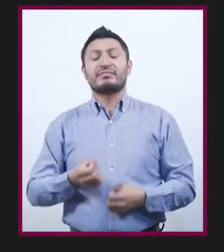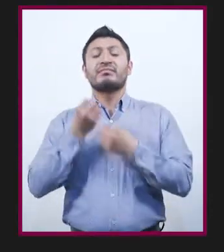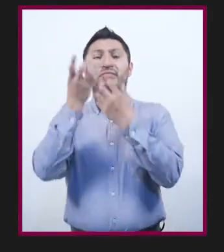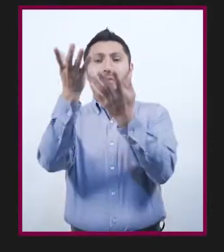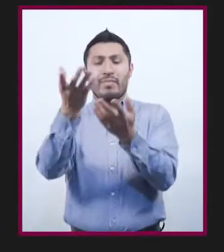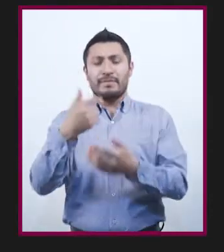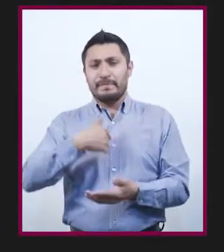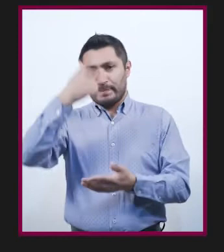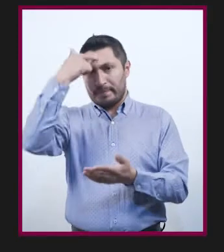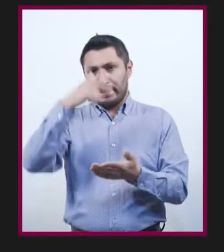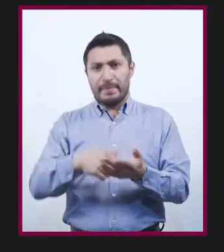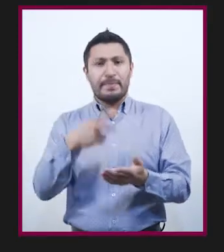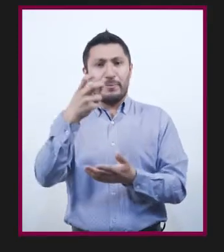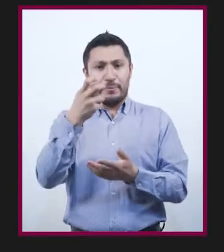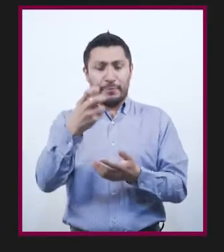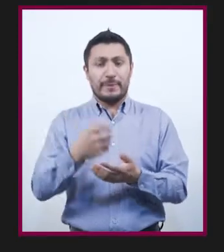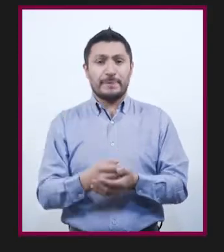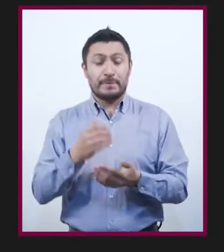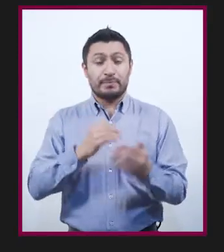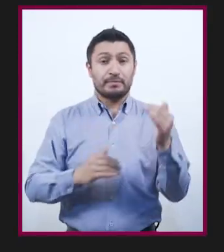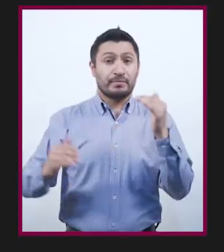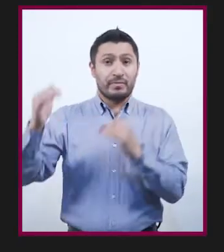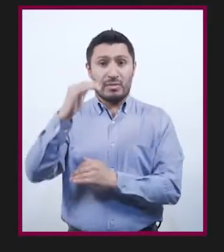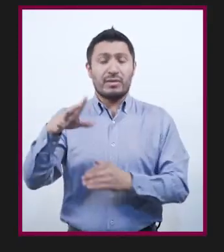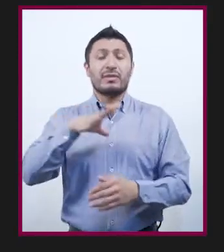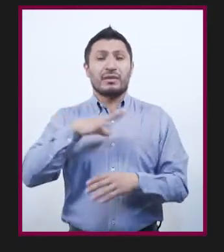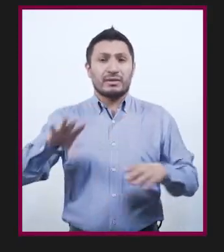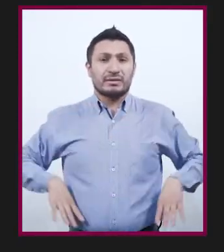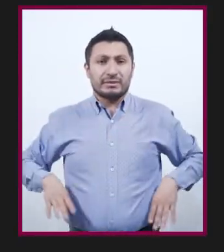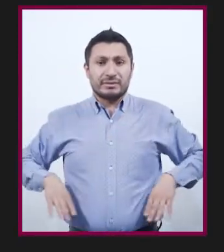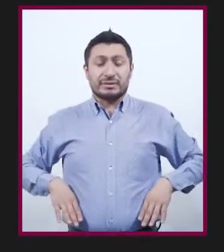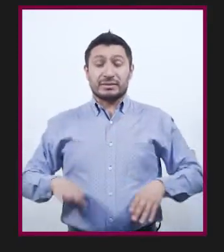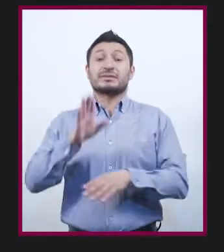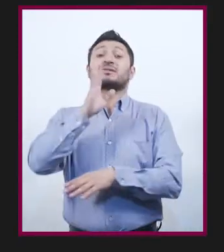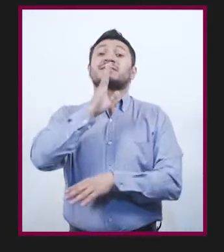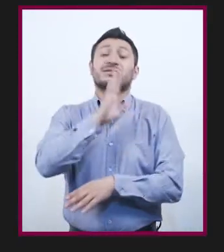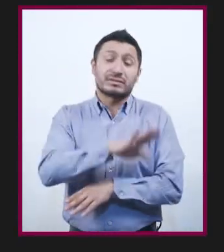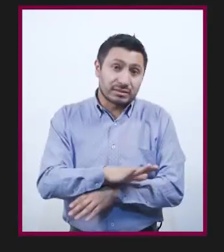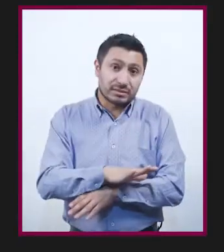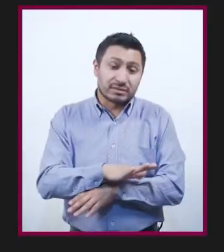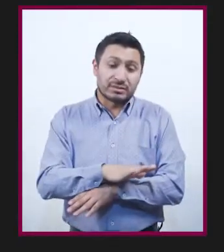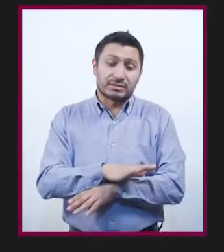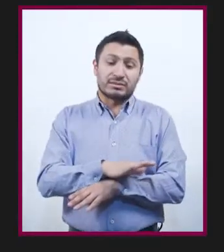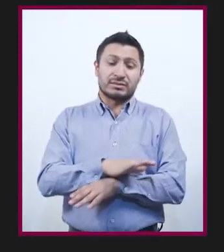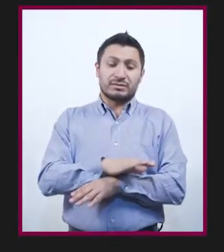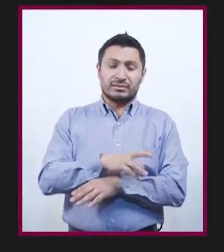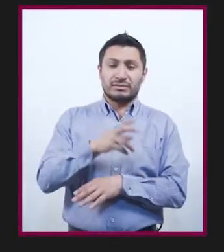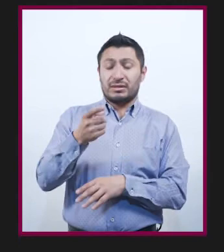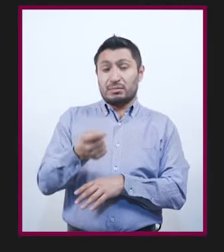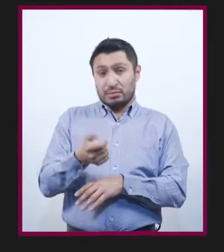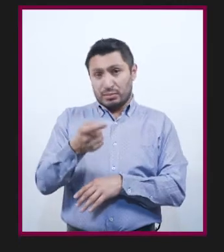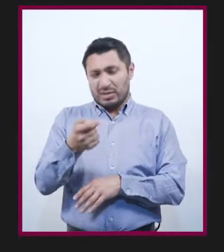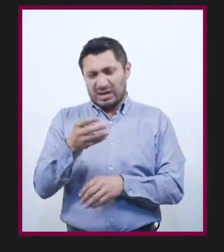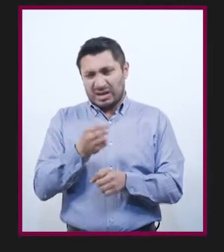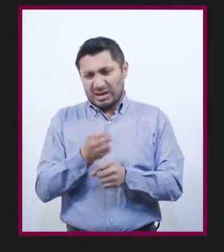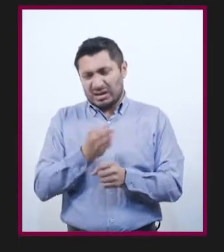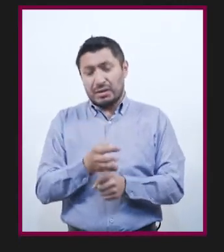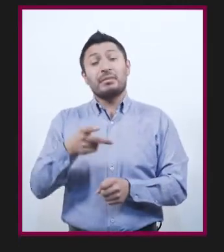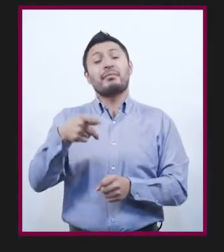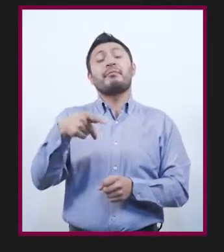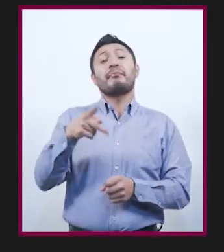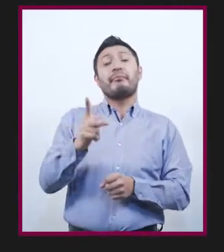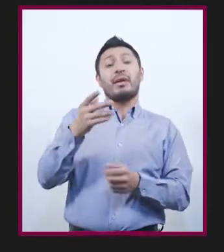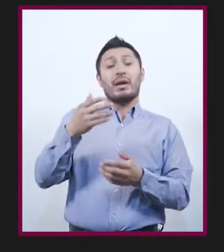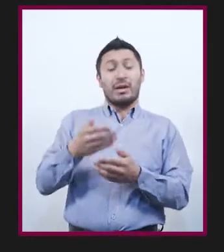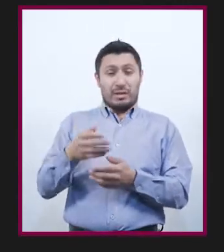cambio de mentalidad, porque actualmente existe una mucho más abierta, somos más tolerantes